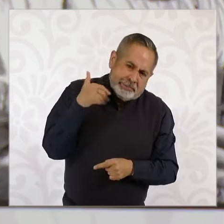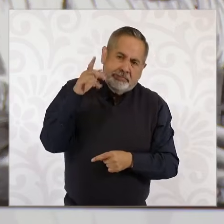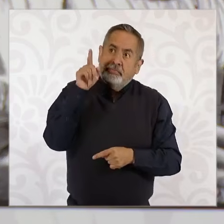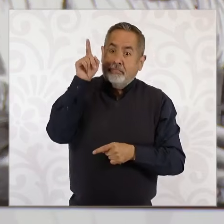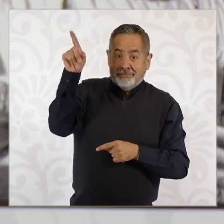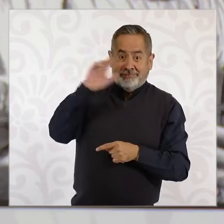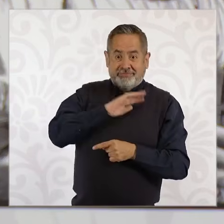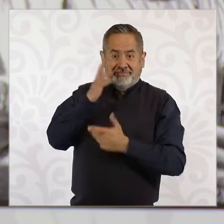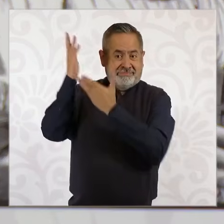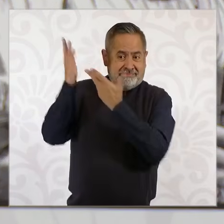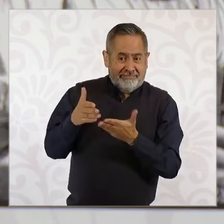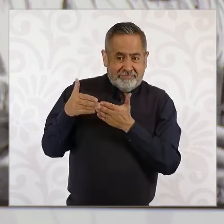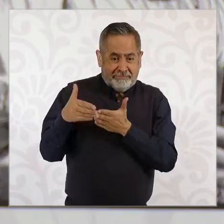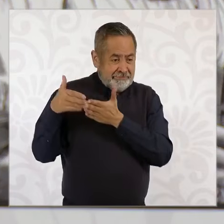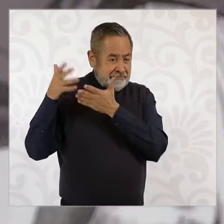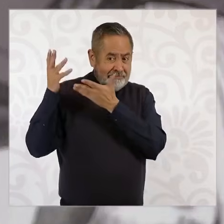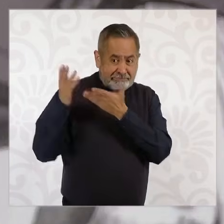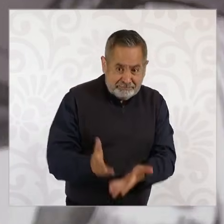los españoles,